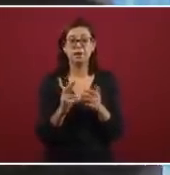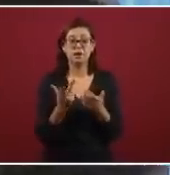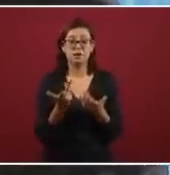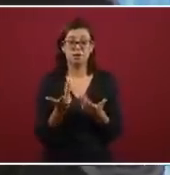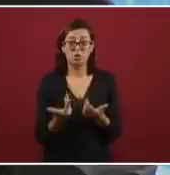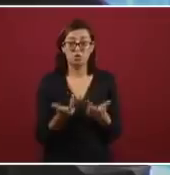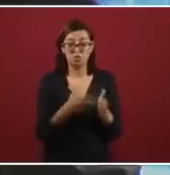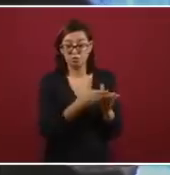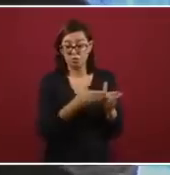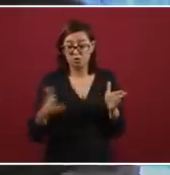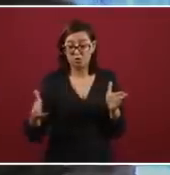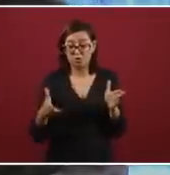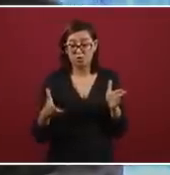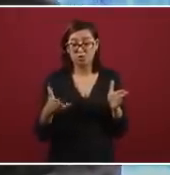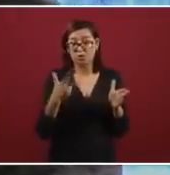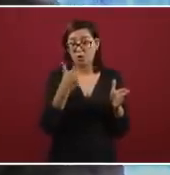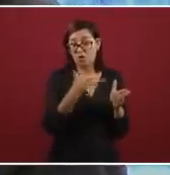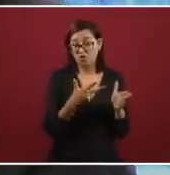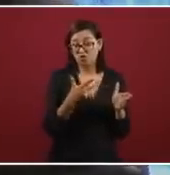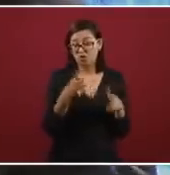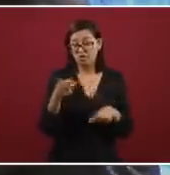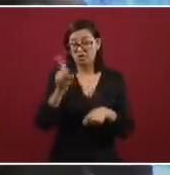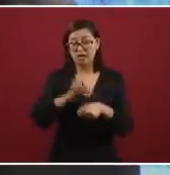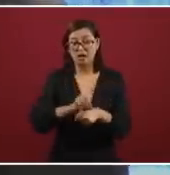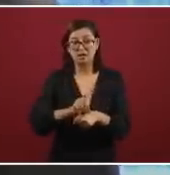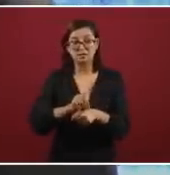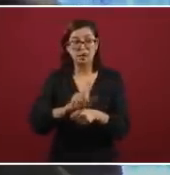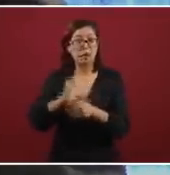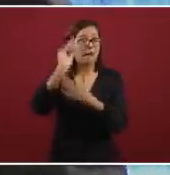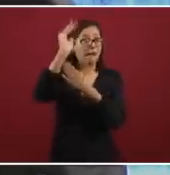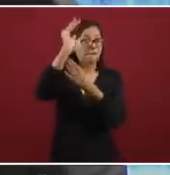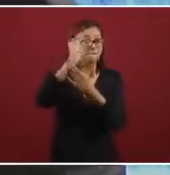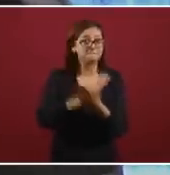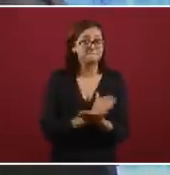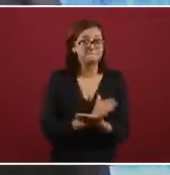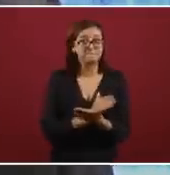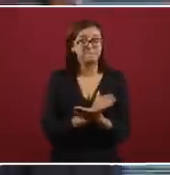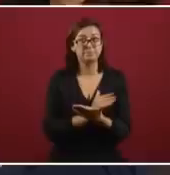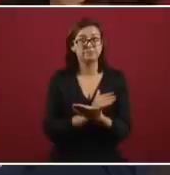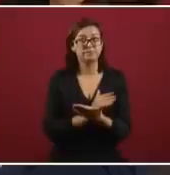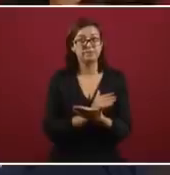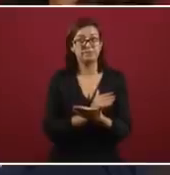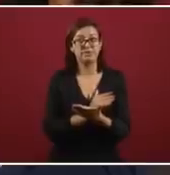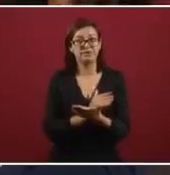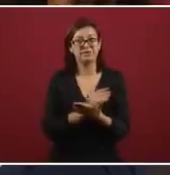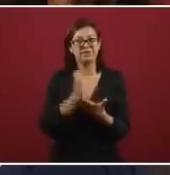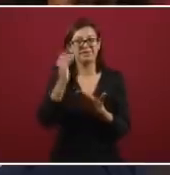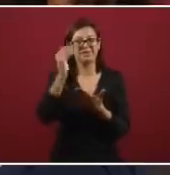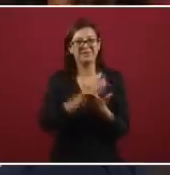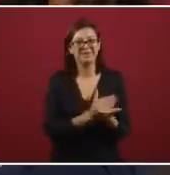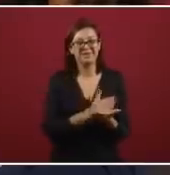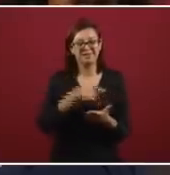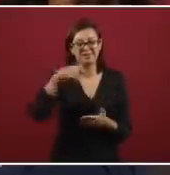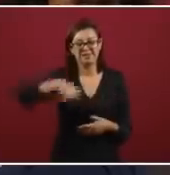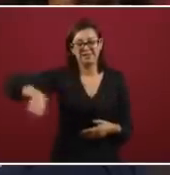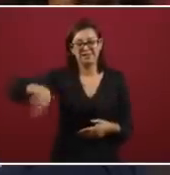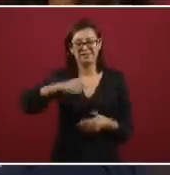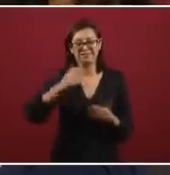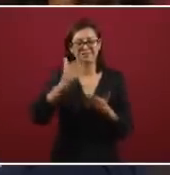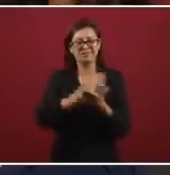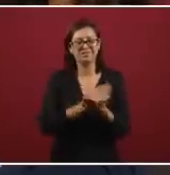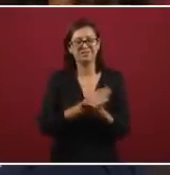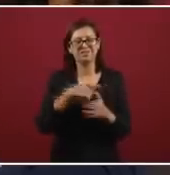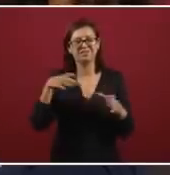mil, se va a ver muchísimo más. Aquí estamos hablando del promedio. Por eso, en la